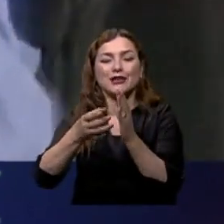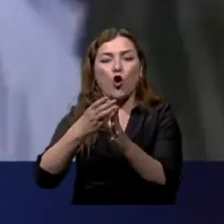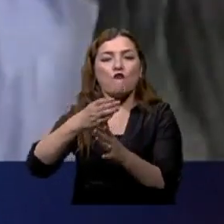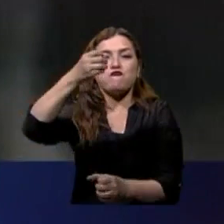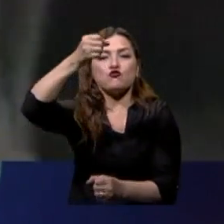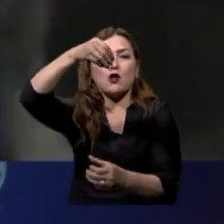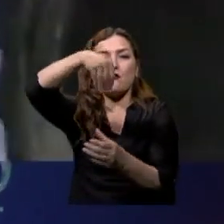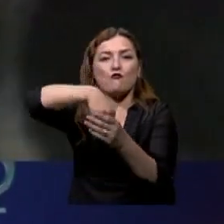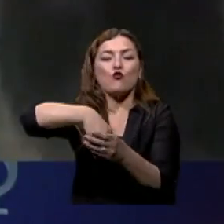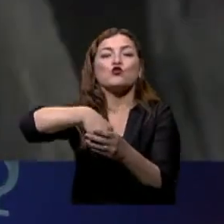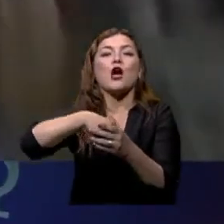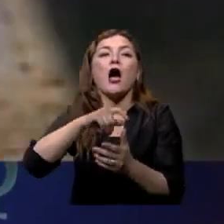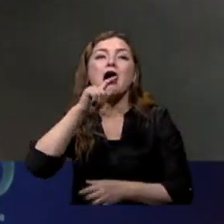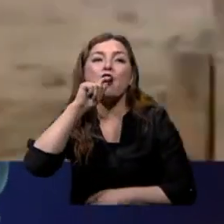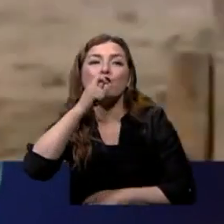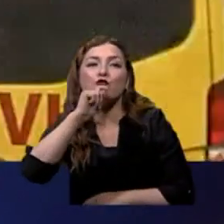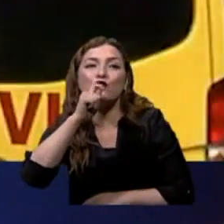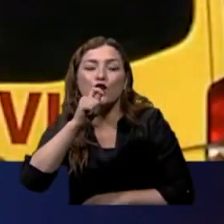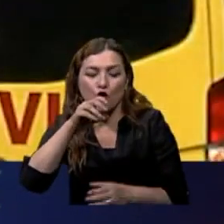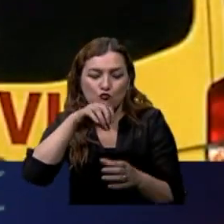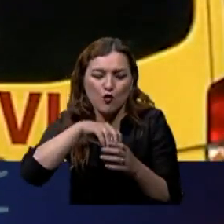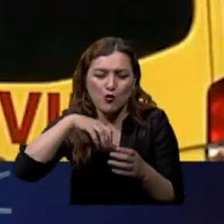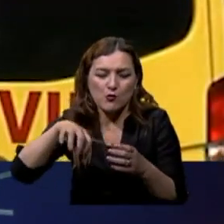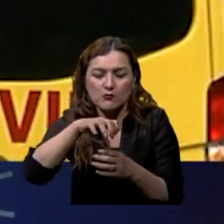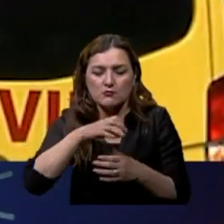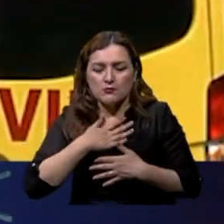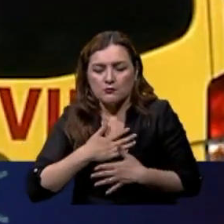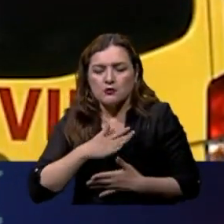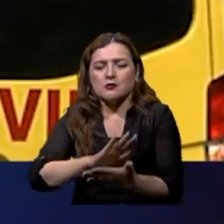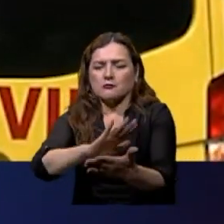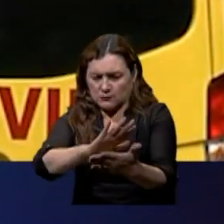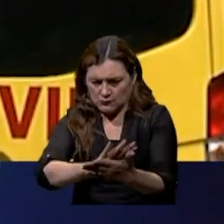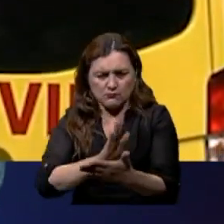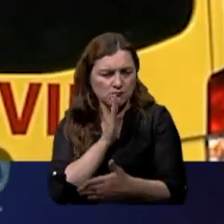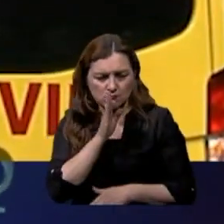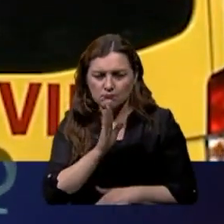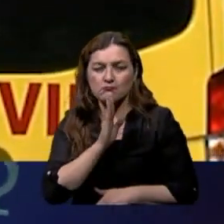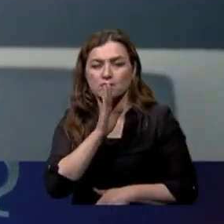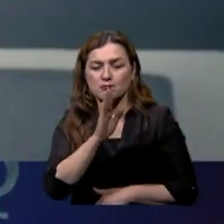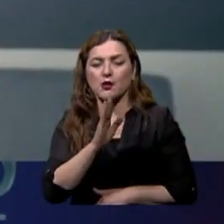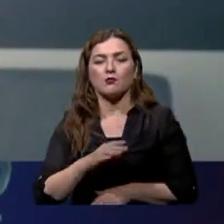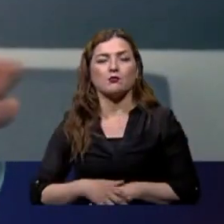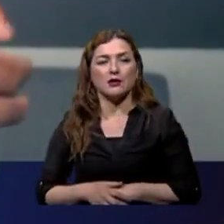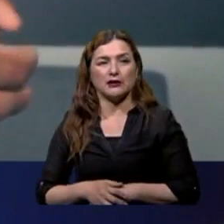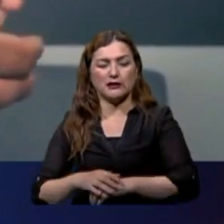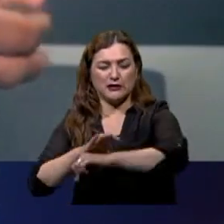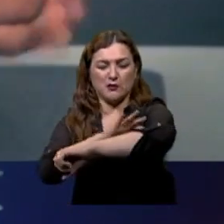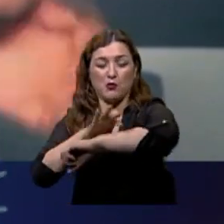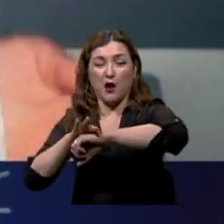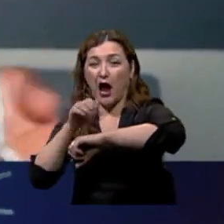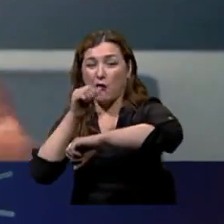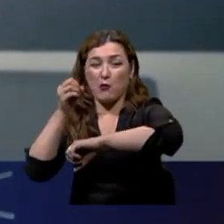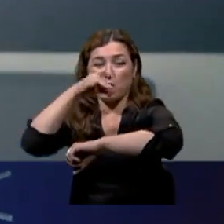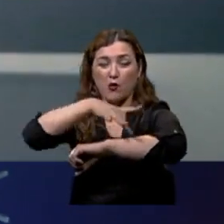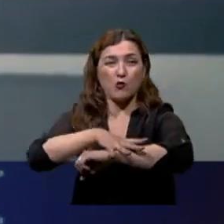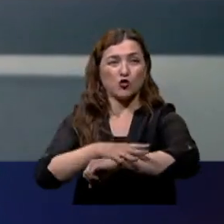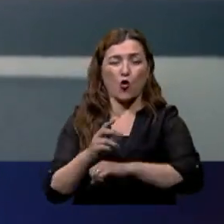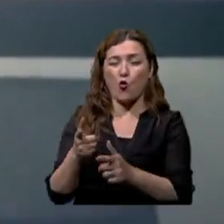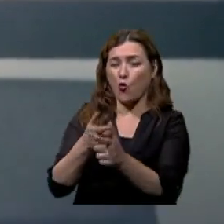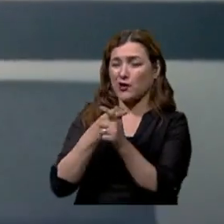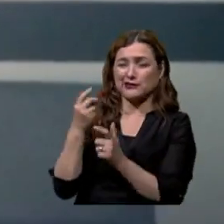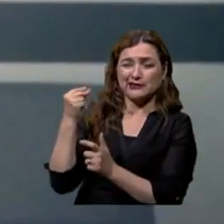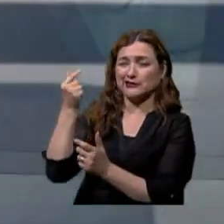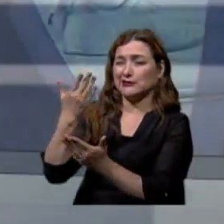frasco con hielo. En todo momento mantén la calma. Lo primordial es evitar que se moje la parte amputada y llegar a tiempo a